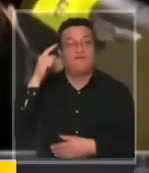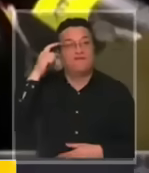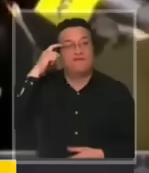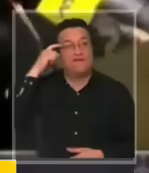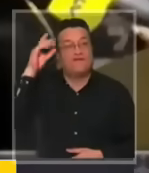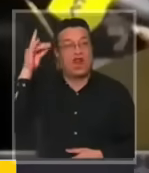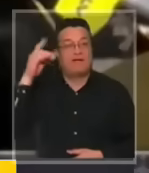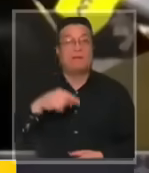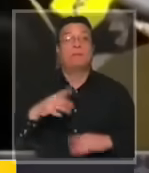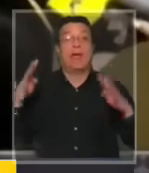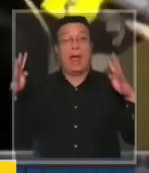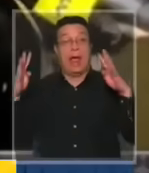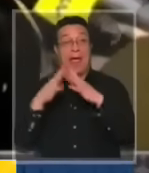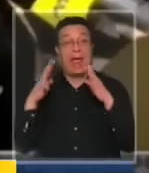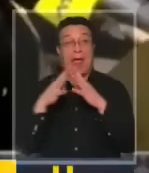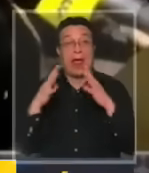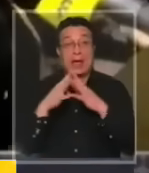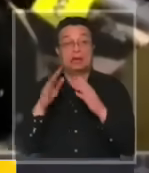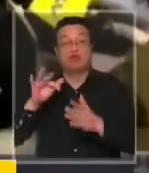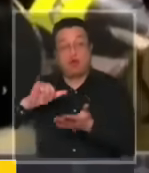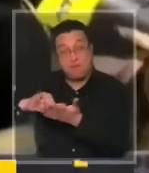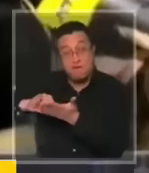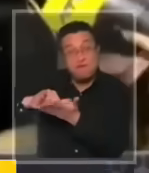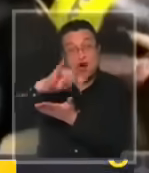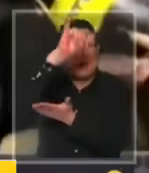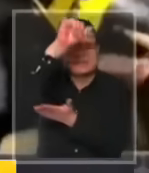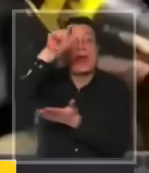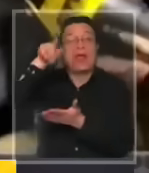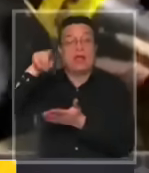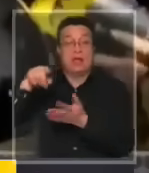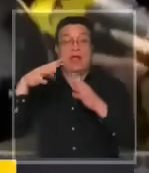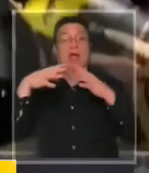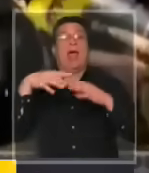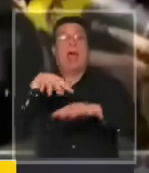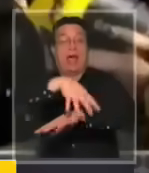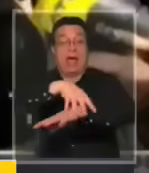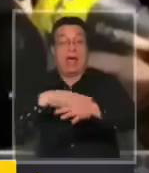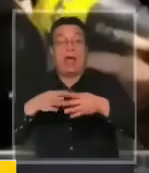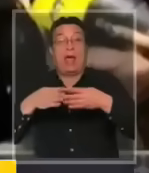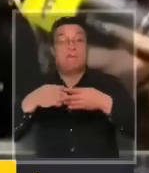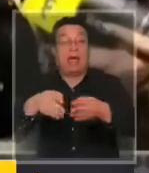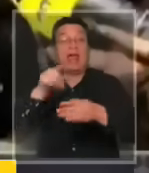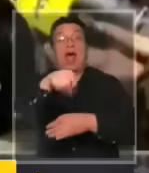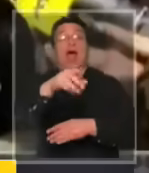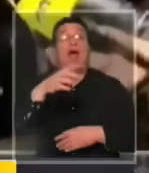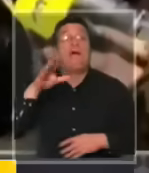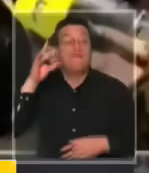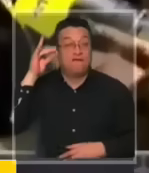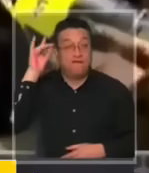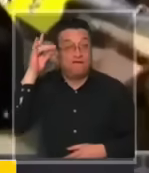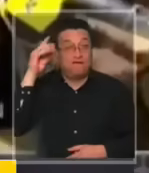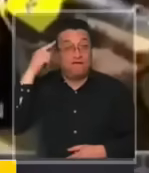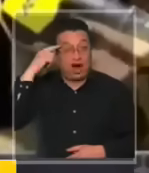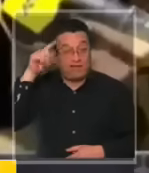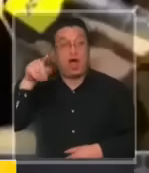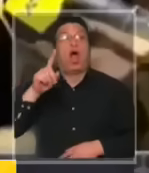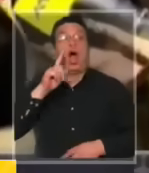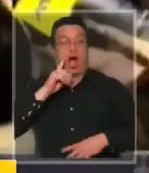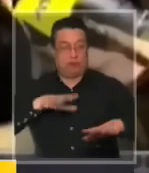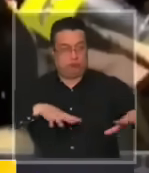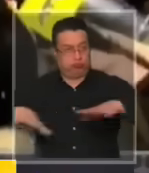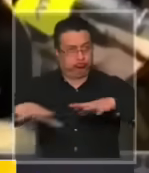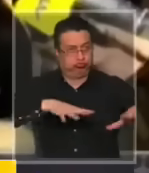El ejército, la Fuerza Aérea, la Armada Boliviana se encuentran movilizadas, se encuentran